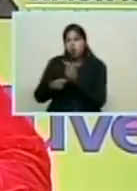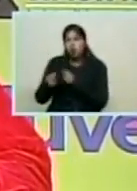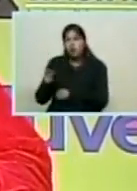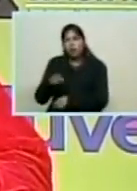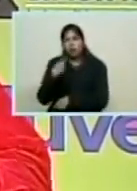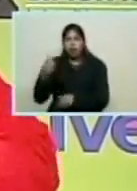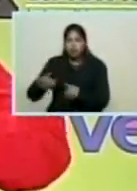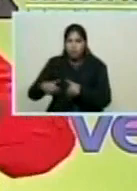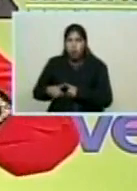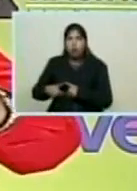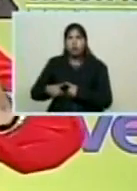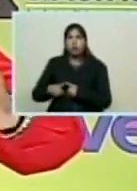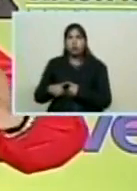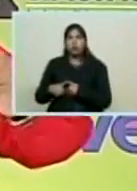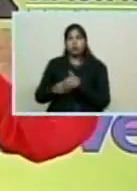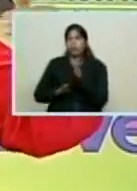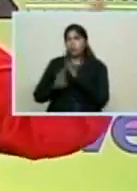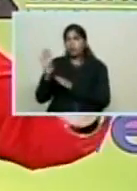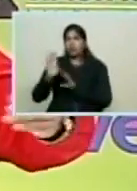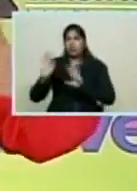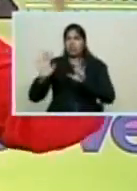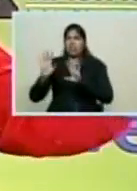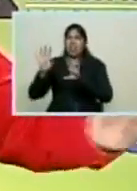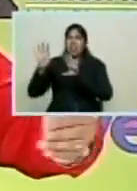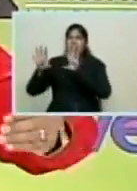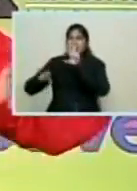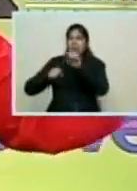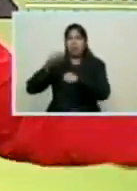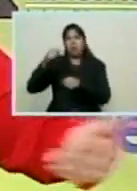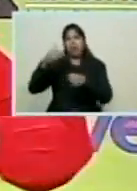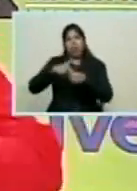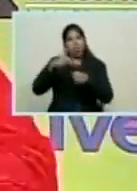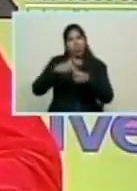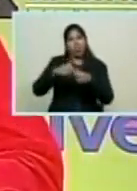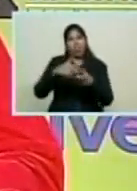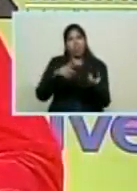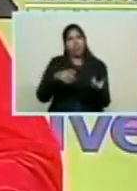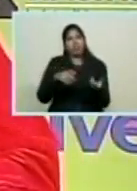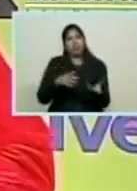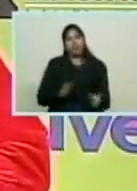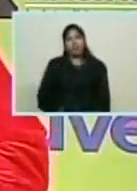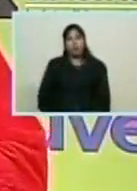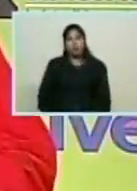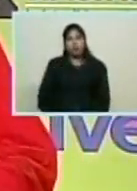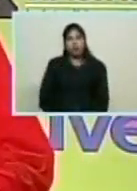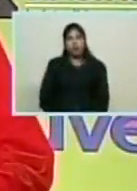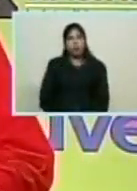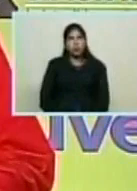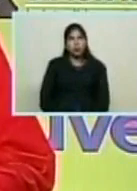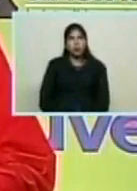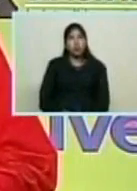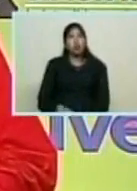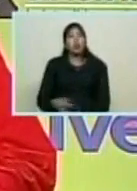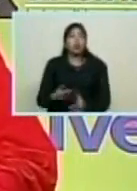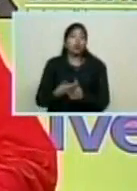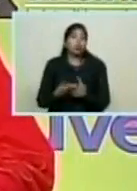de todos y supere la economía parasitaria, petrolera, dependiente. Por eso es que